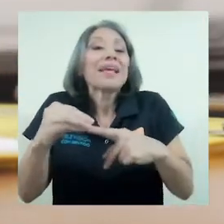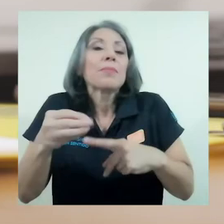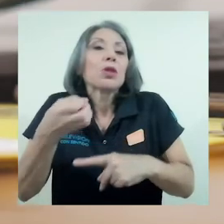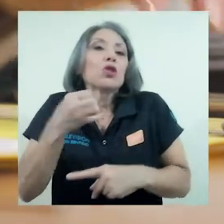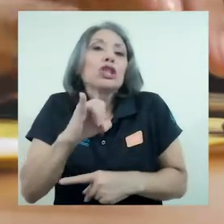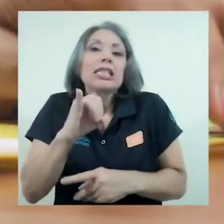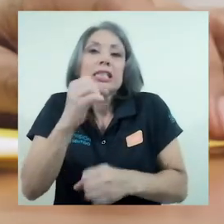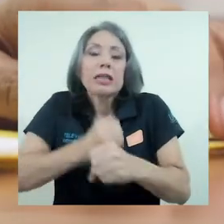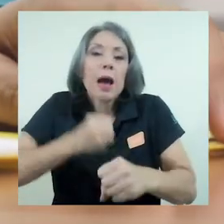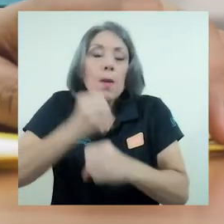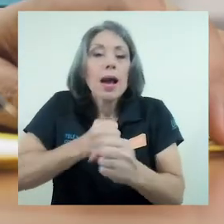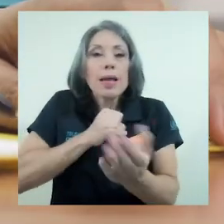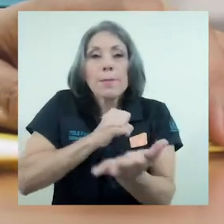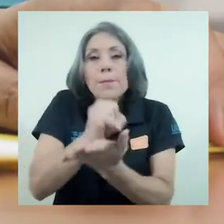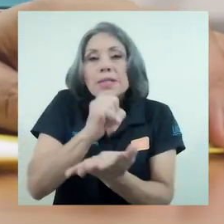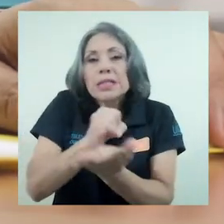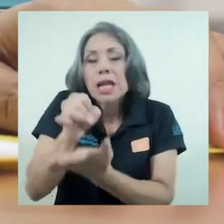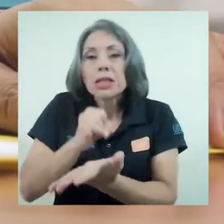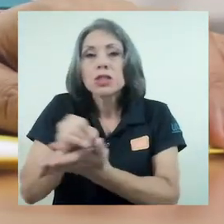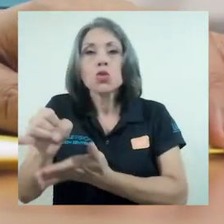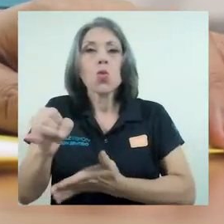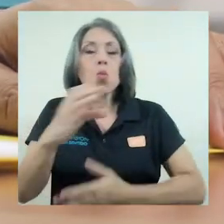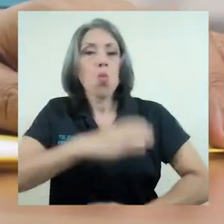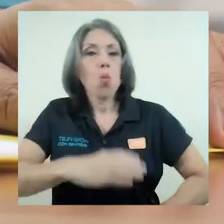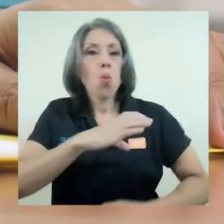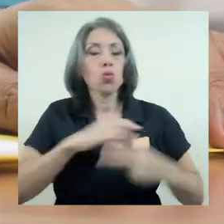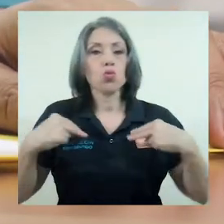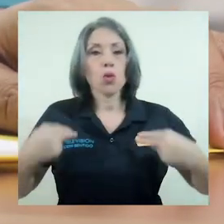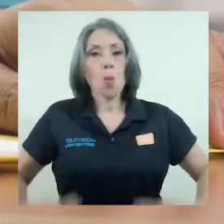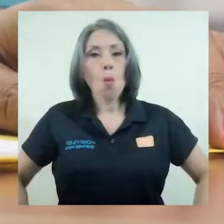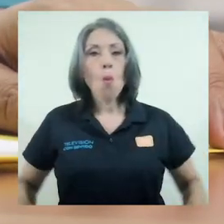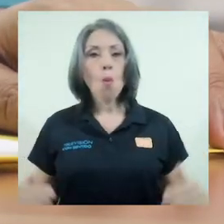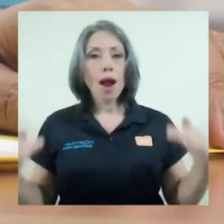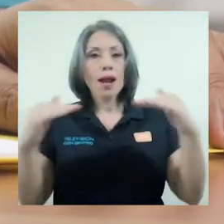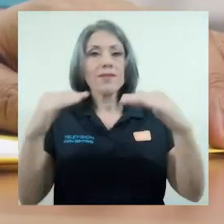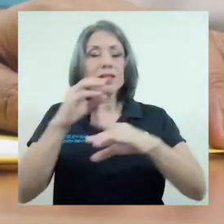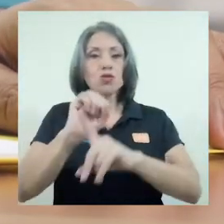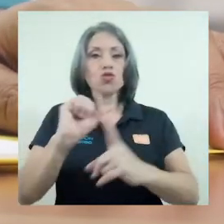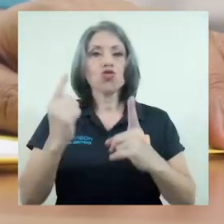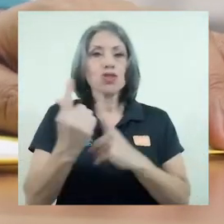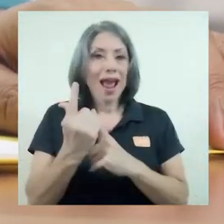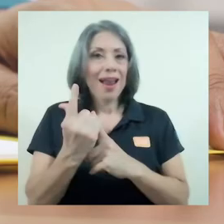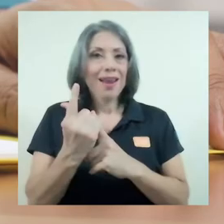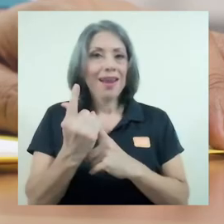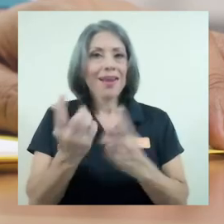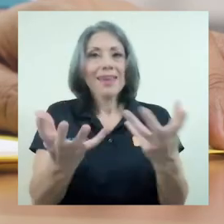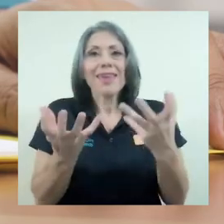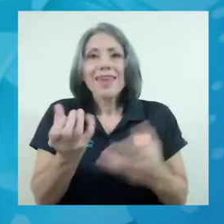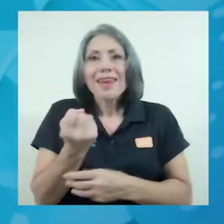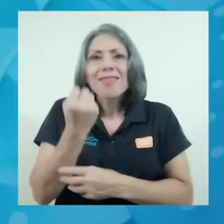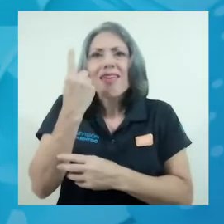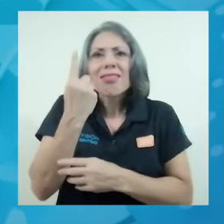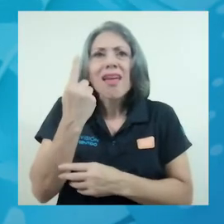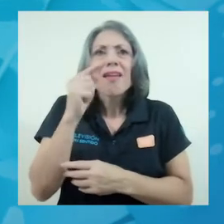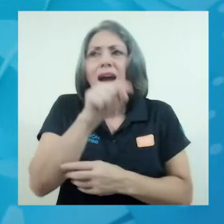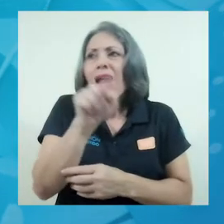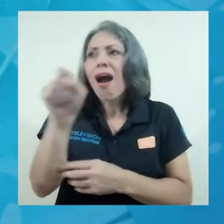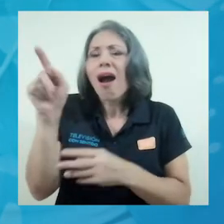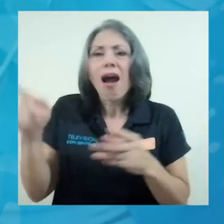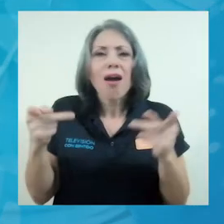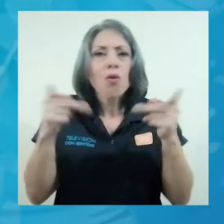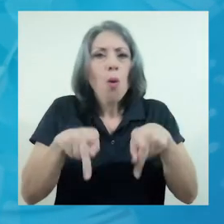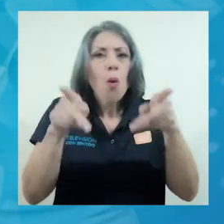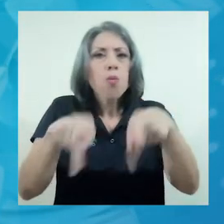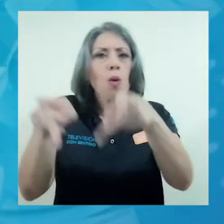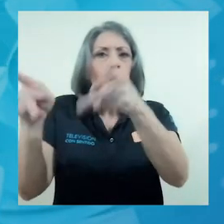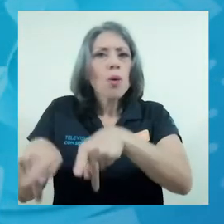conducta humana nivel social que quiere entender todo este tipo de cosas que están ocurriendo y cómo reaccionan las personas a menos que